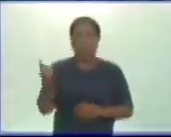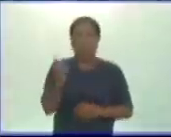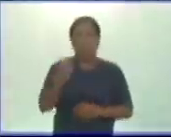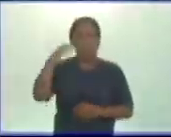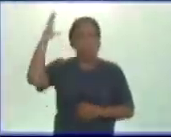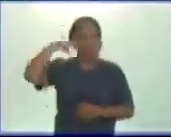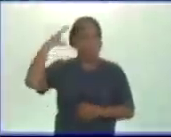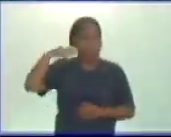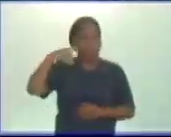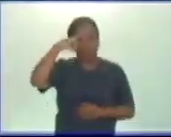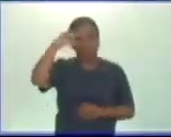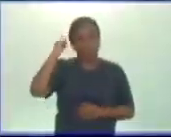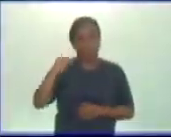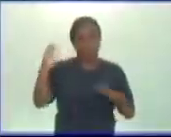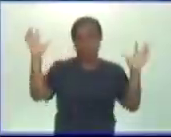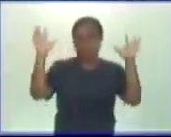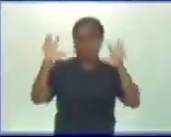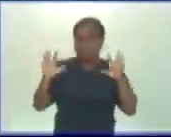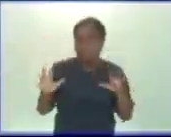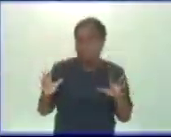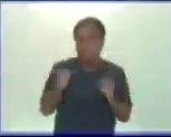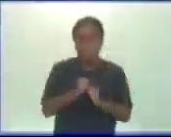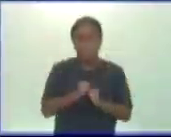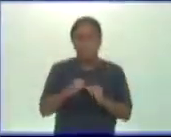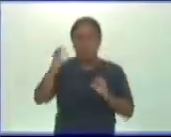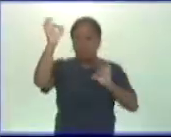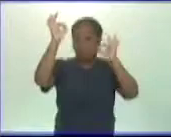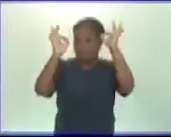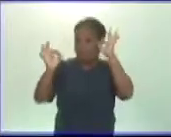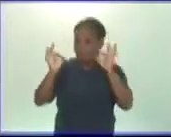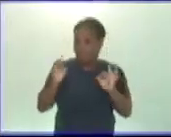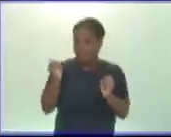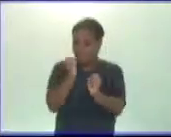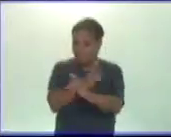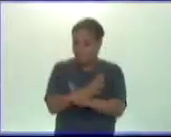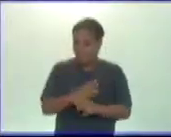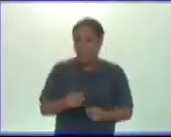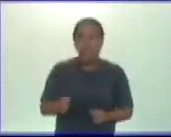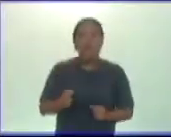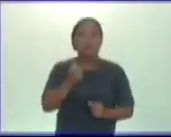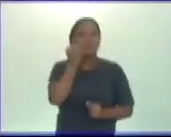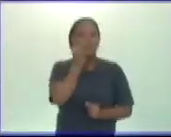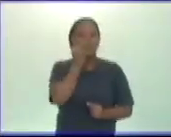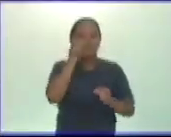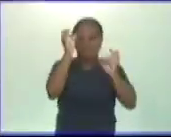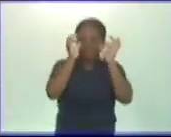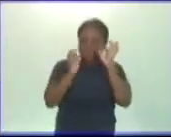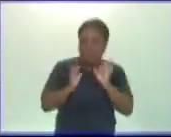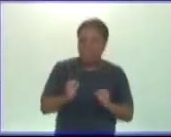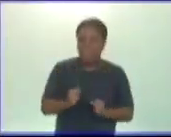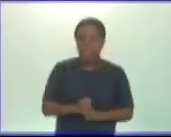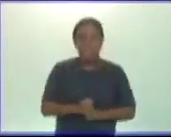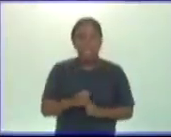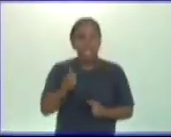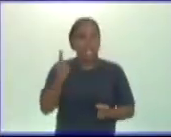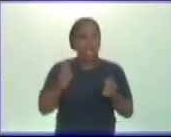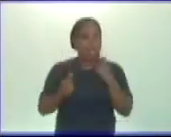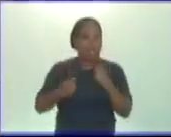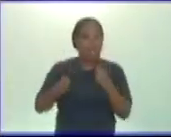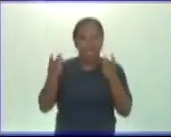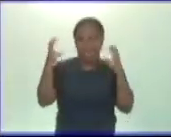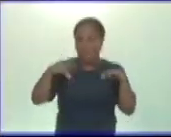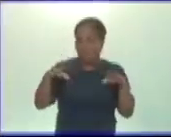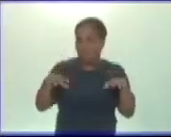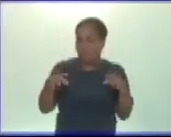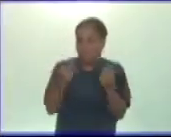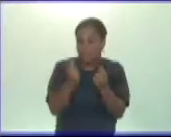sino también niebla, nieve ácida e incluso deposición seca. En muchas ocasiones, la lluvia ácida tiene